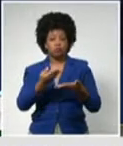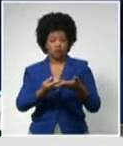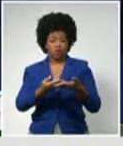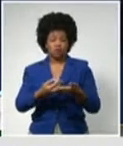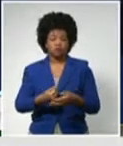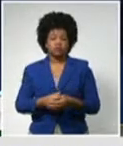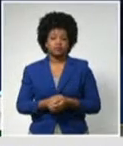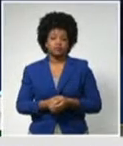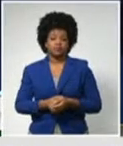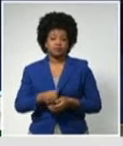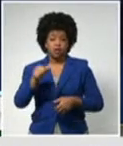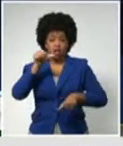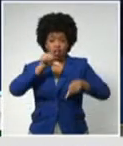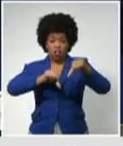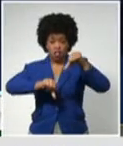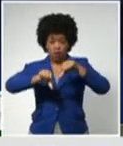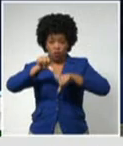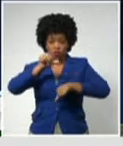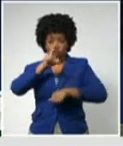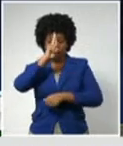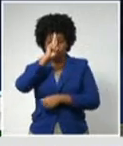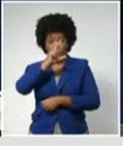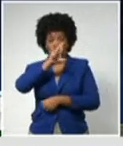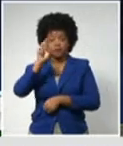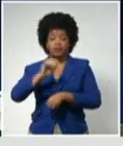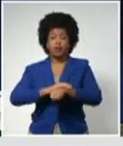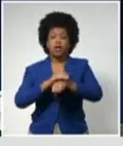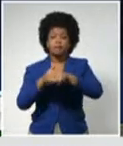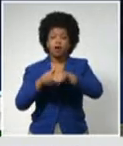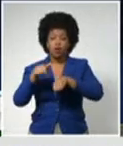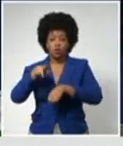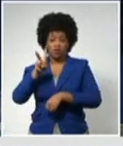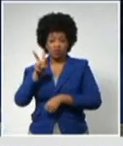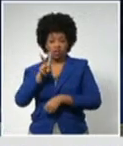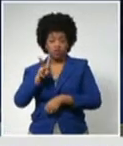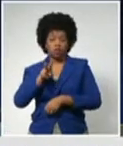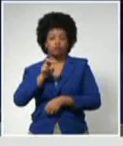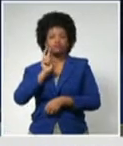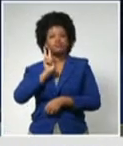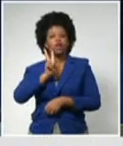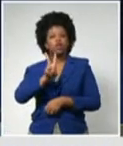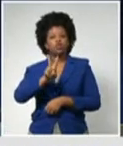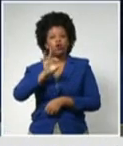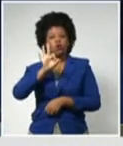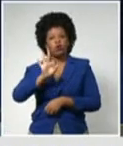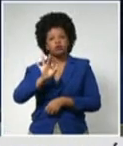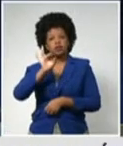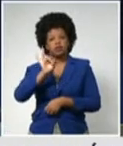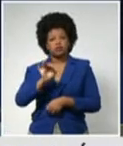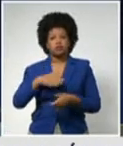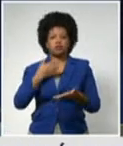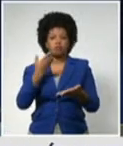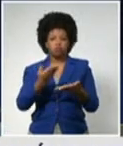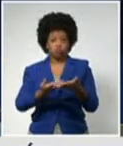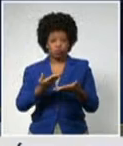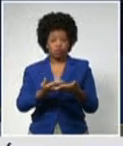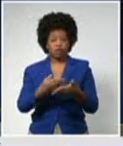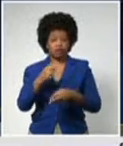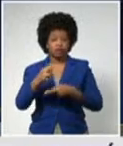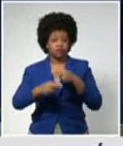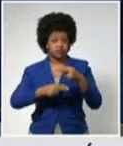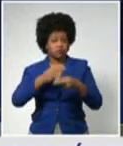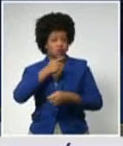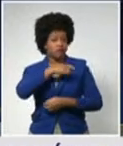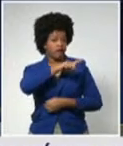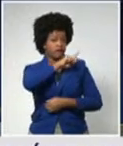los laboratorios del Hospital Hermanos Ameijeira con 287 muestras procesadas el día